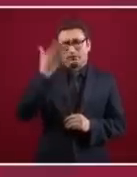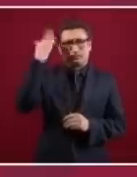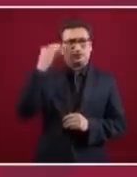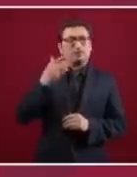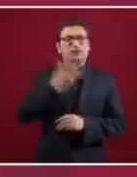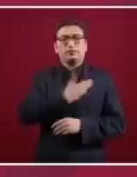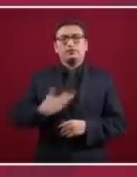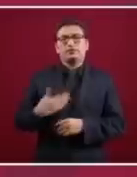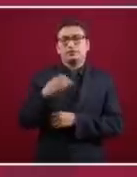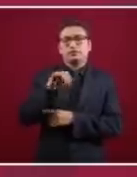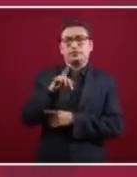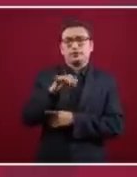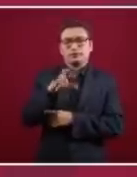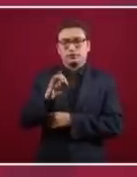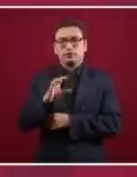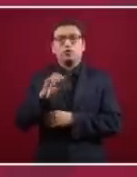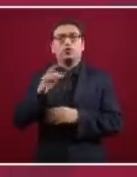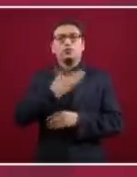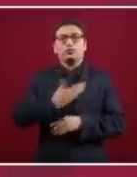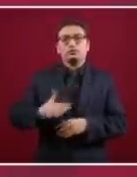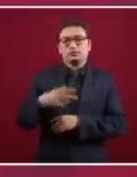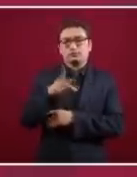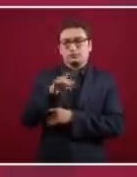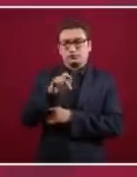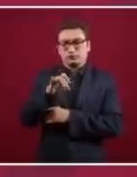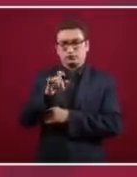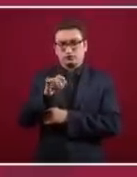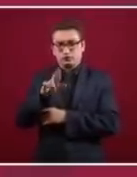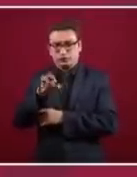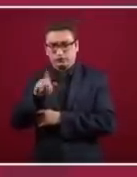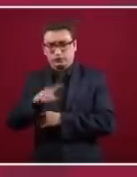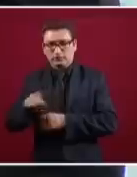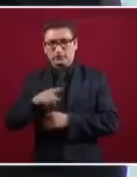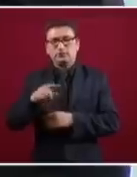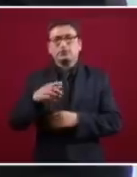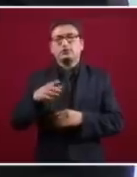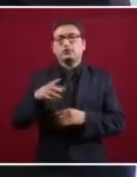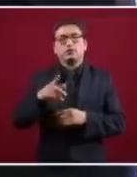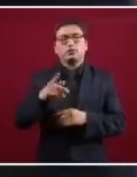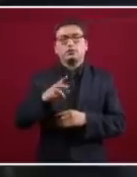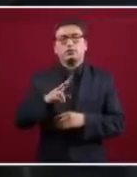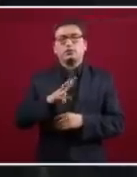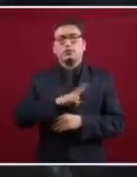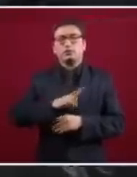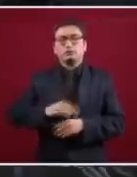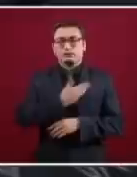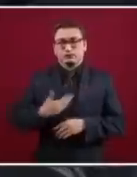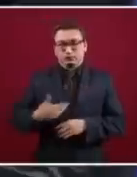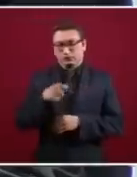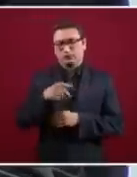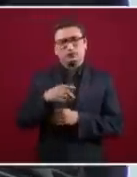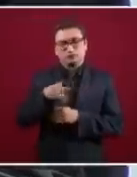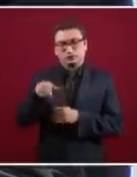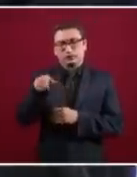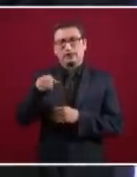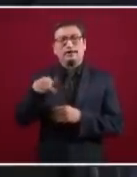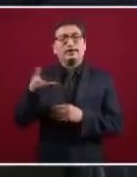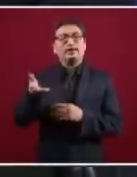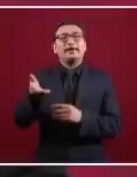madero y al presidente pino suárez al vicepresidente josé maría pino suárez se crea un ambiente